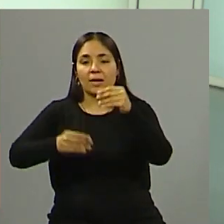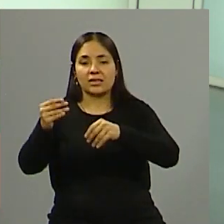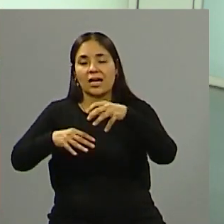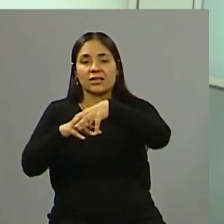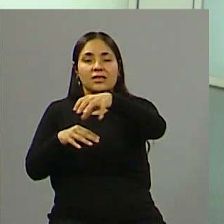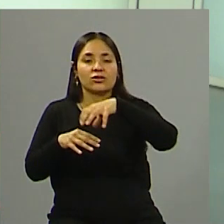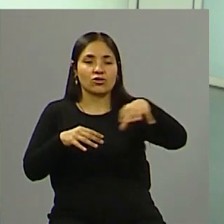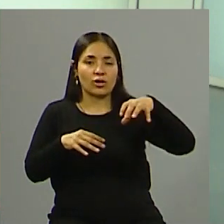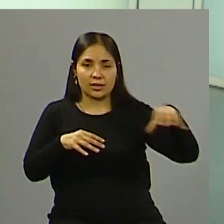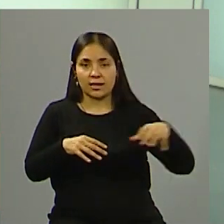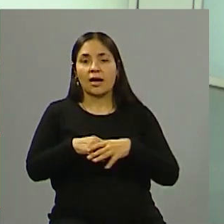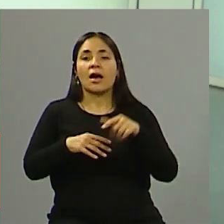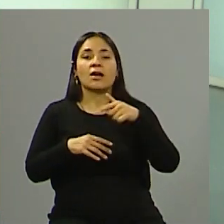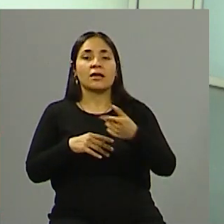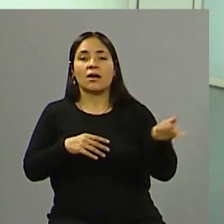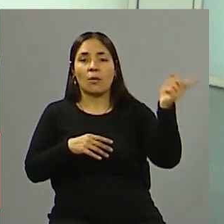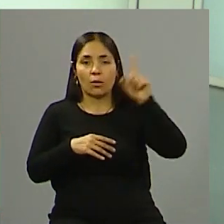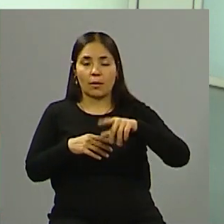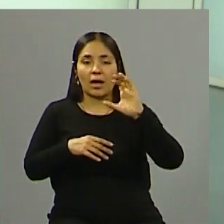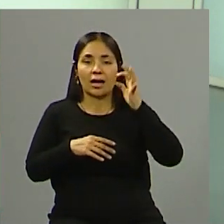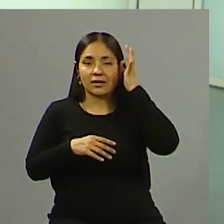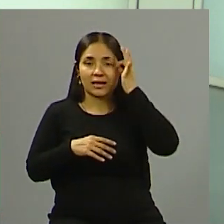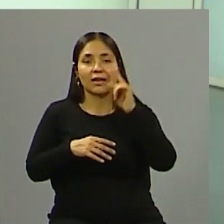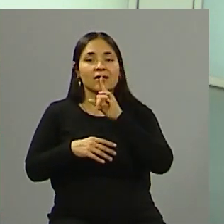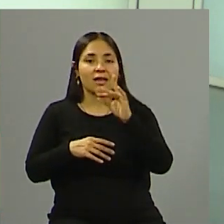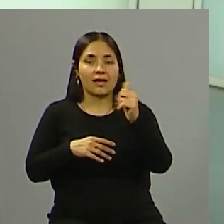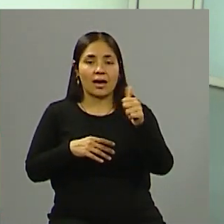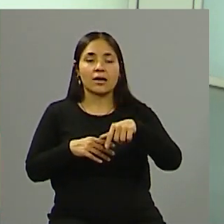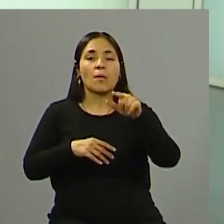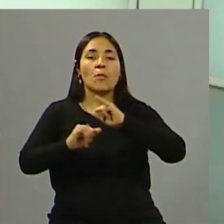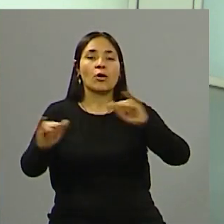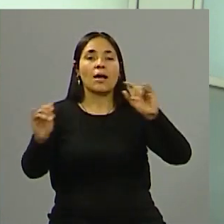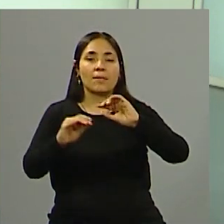distintos sectores. Ya volvemos, estamos en el 30 de la TDA, esto es Chat Político.